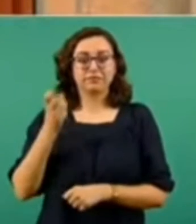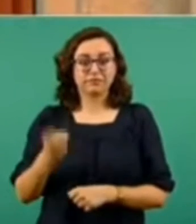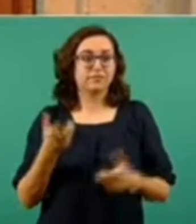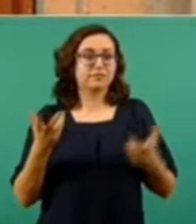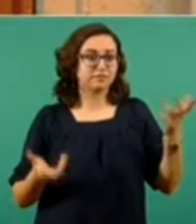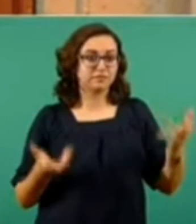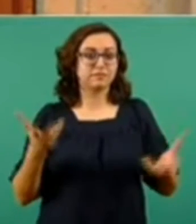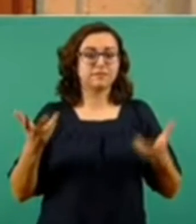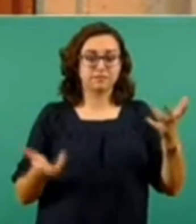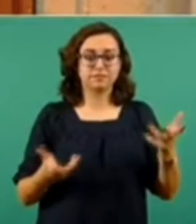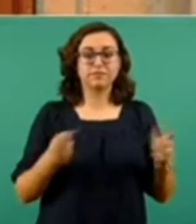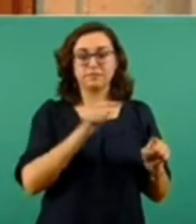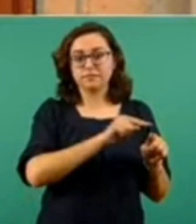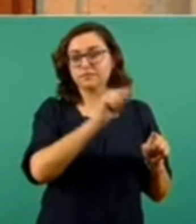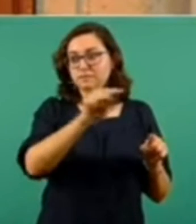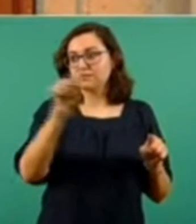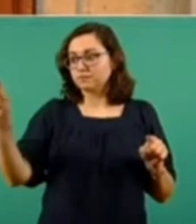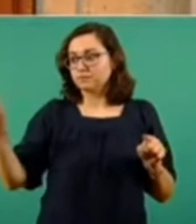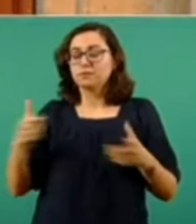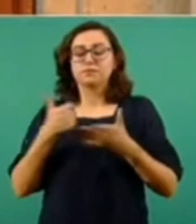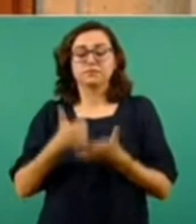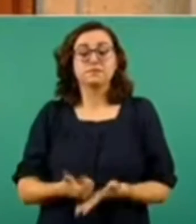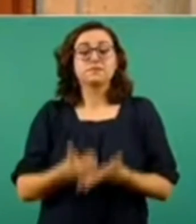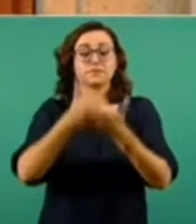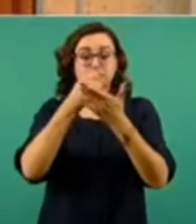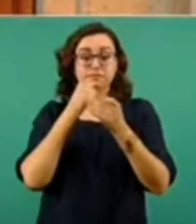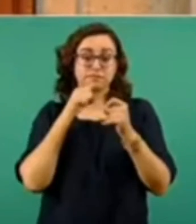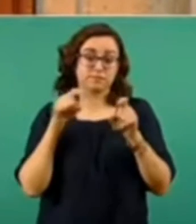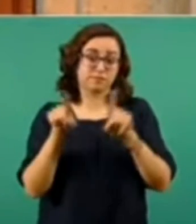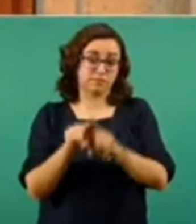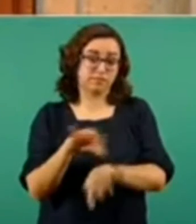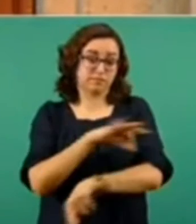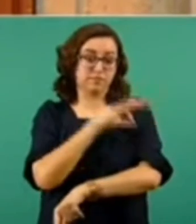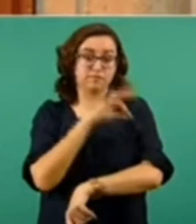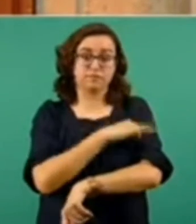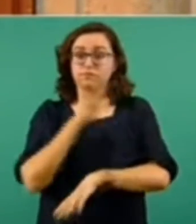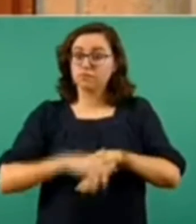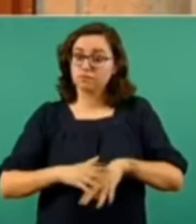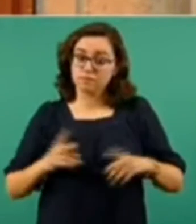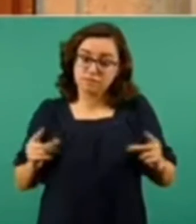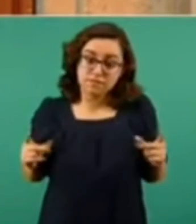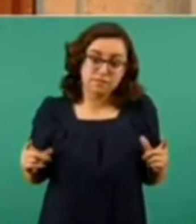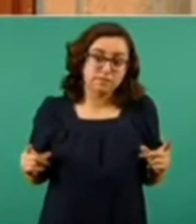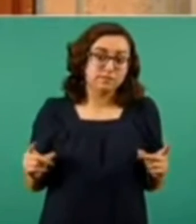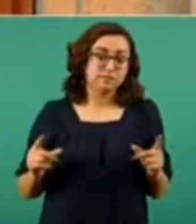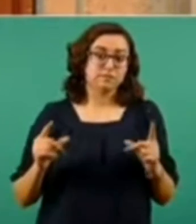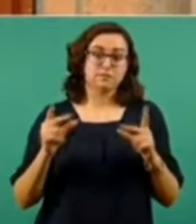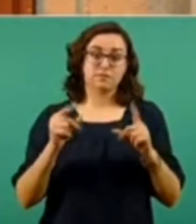obviamente también ha contribuido a que la vacuna pueda llegar rápidamente y cubrir